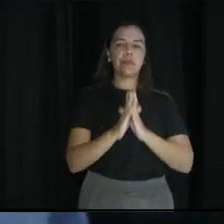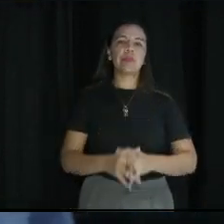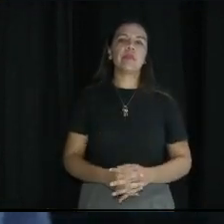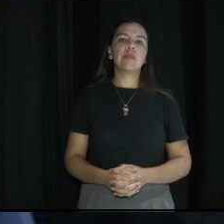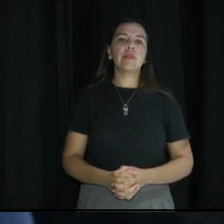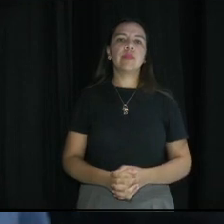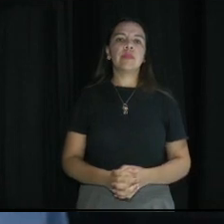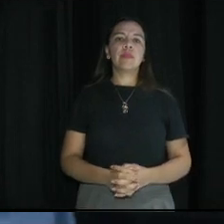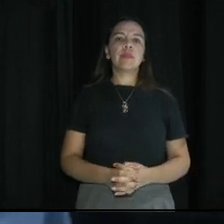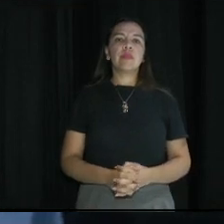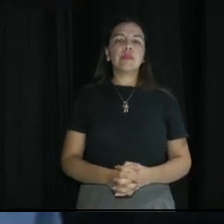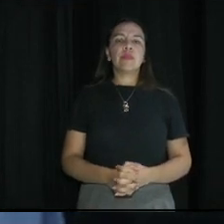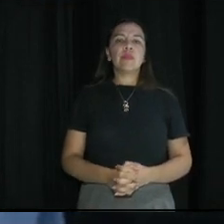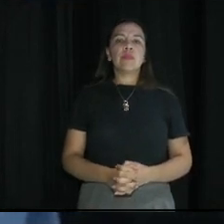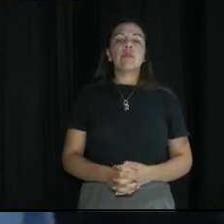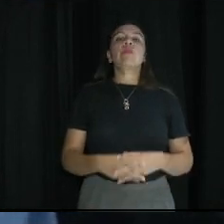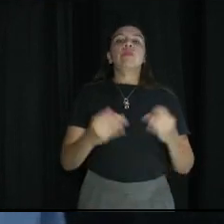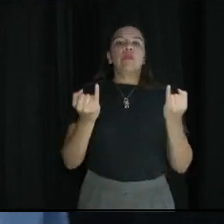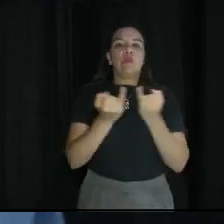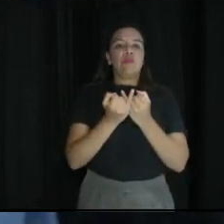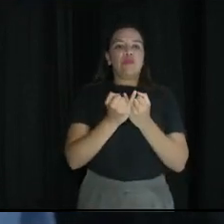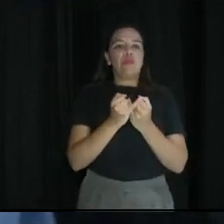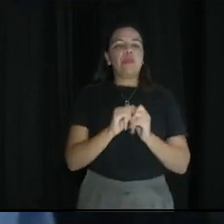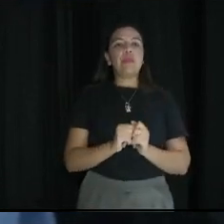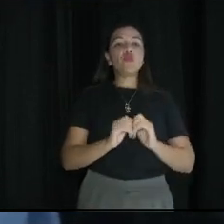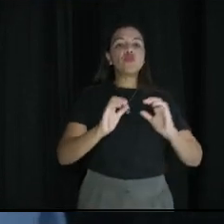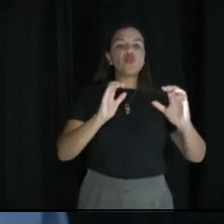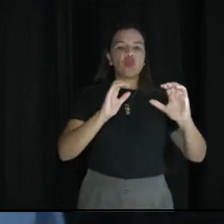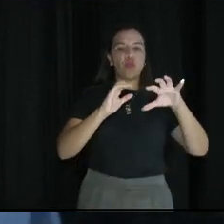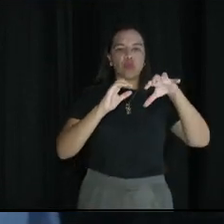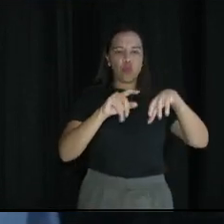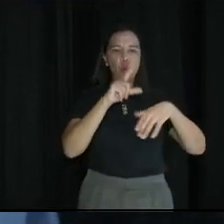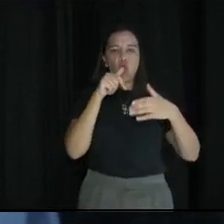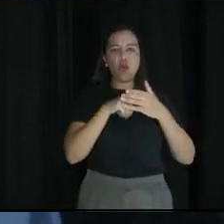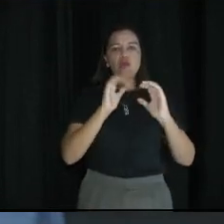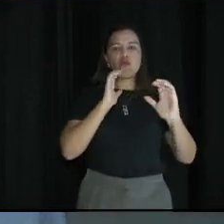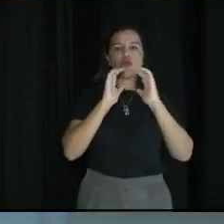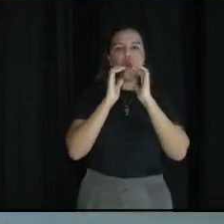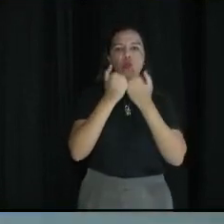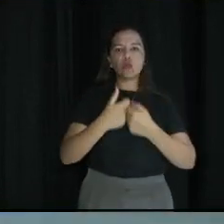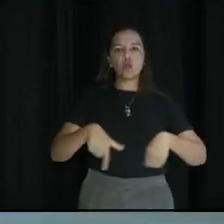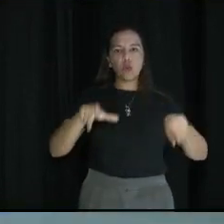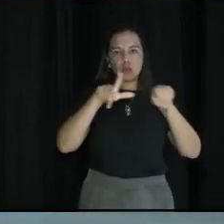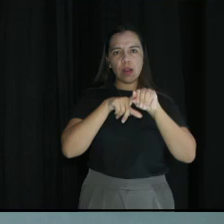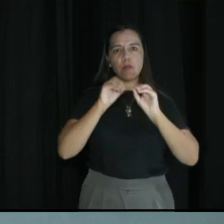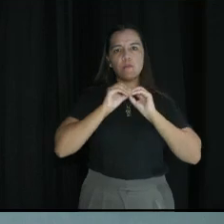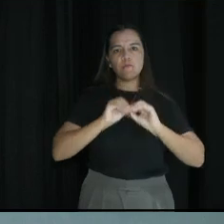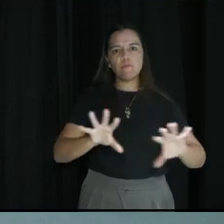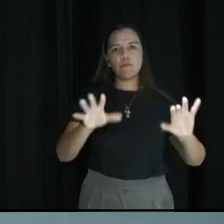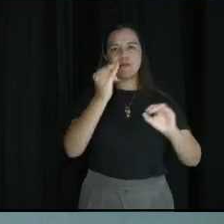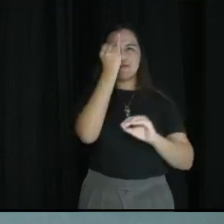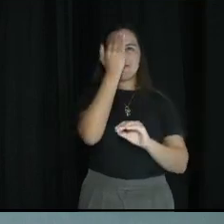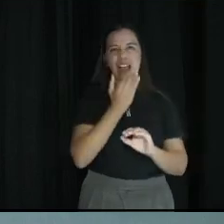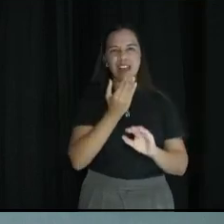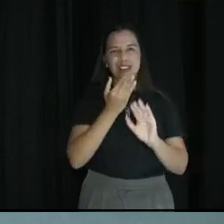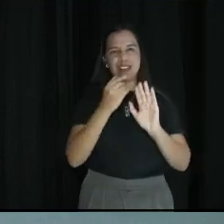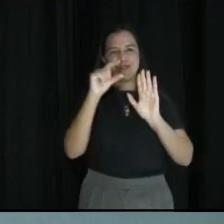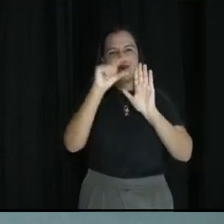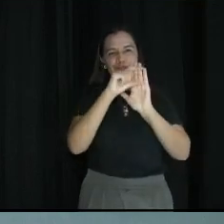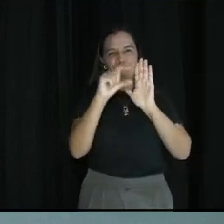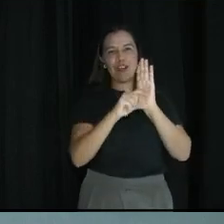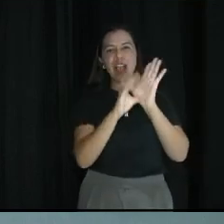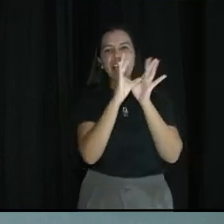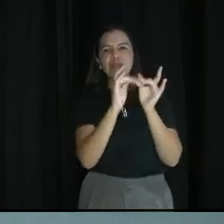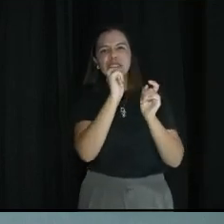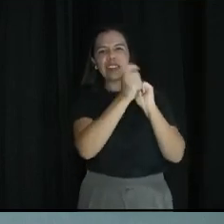A través del área de comunicación social, tuvimos a bien diseñar una infografía meramente ilustrativa que hemos podido compartir con la